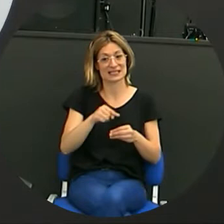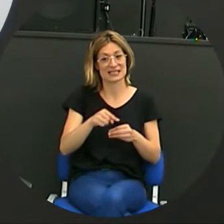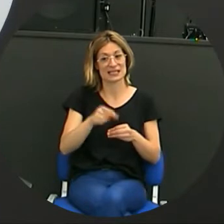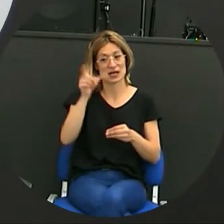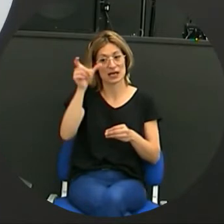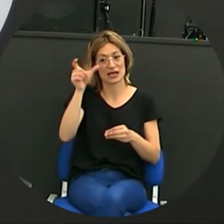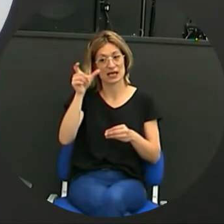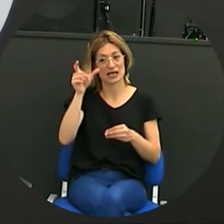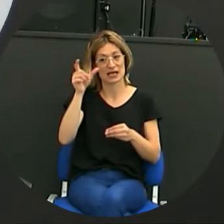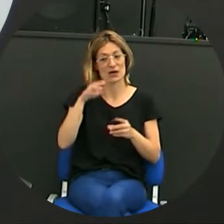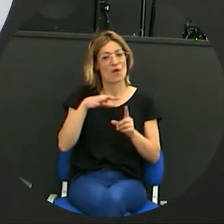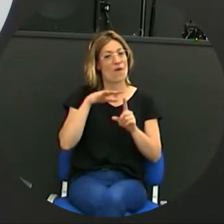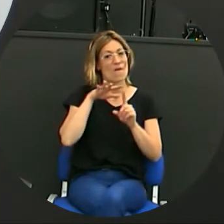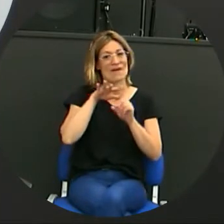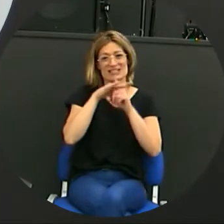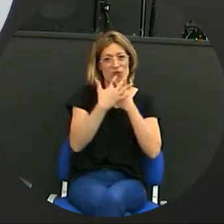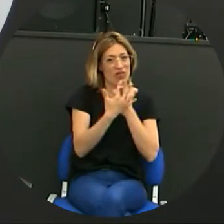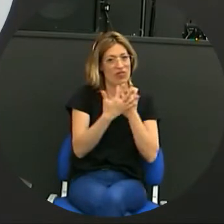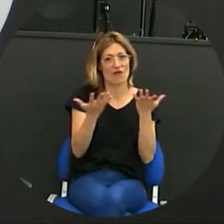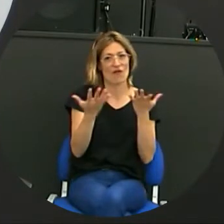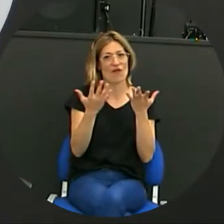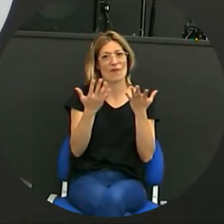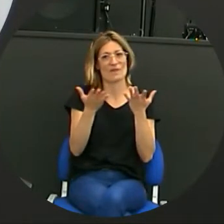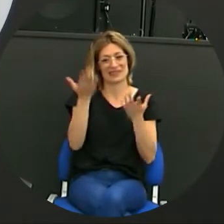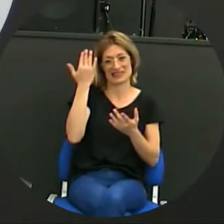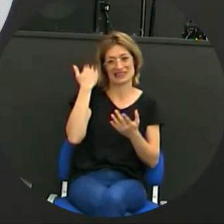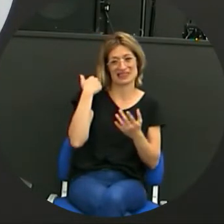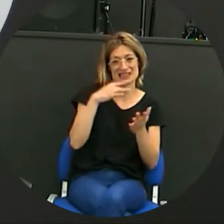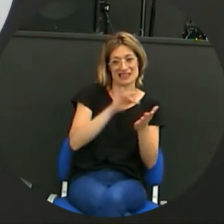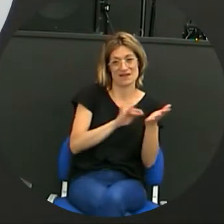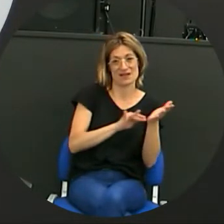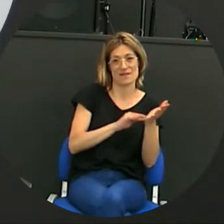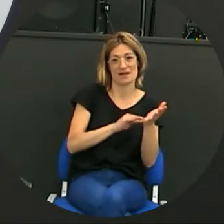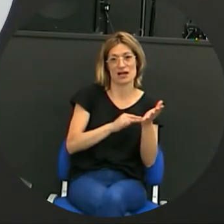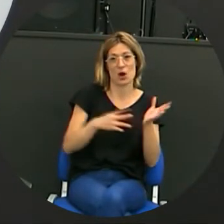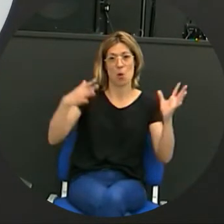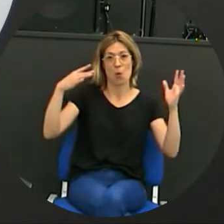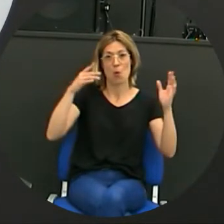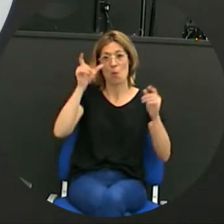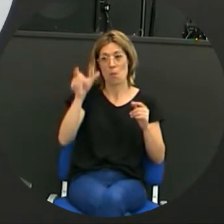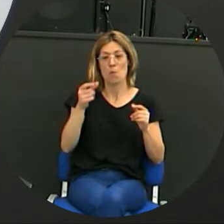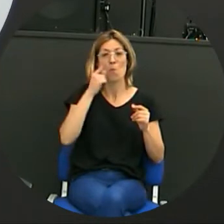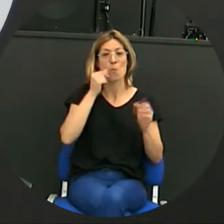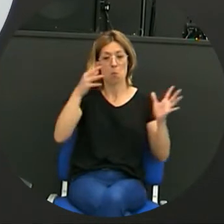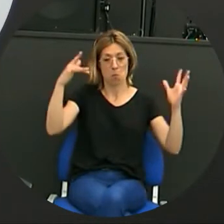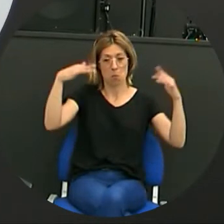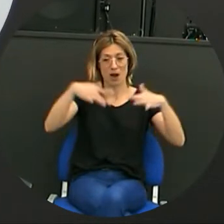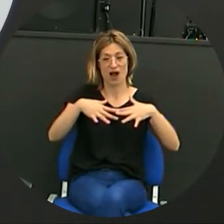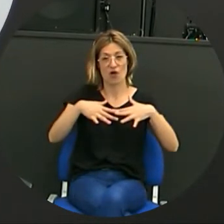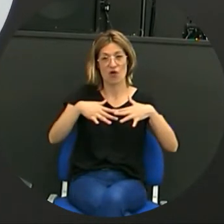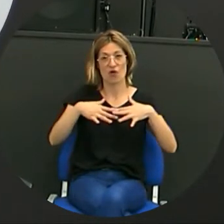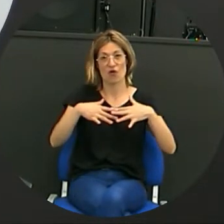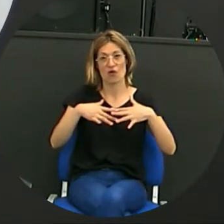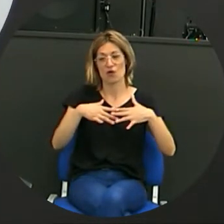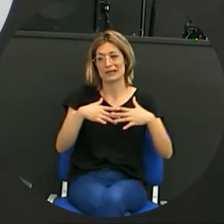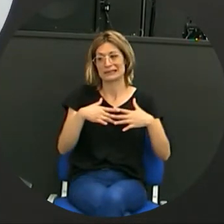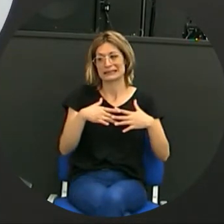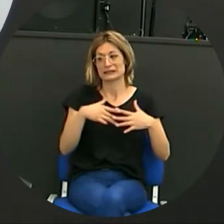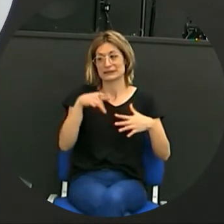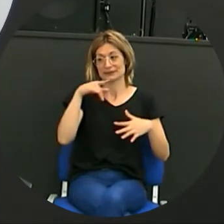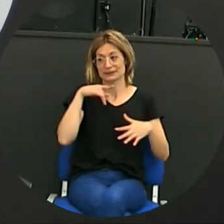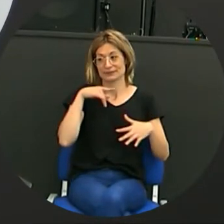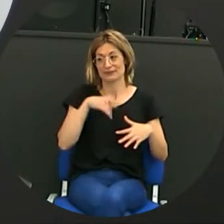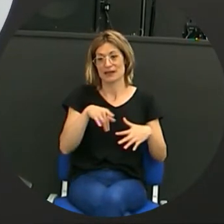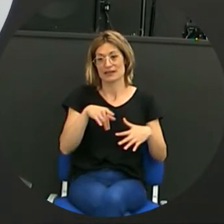¿Para qué? Para oponerse a que el Evangelio fuera predicado. Y es una realidad que